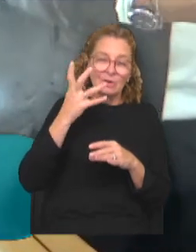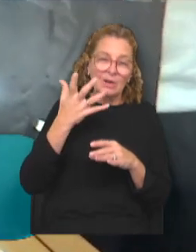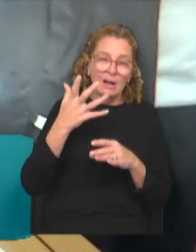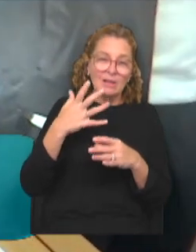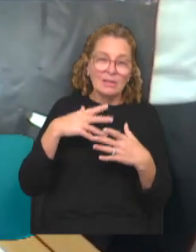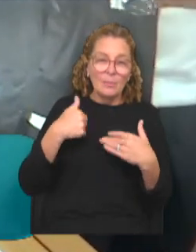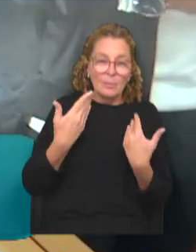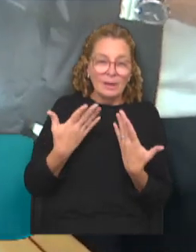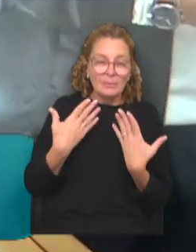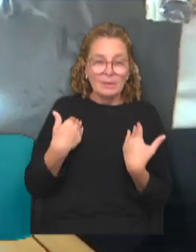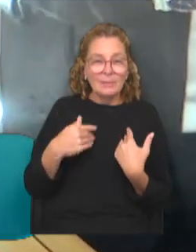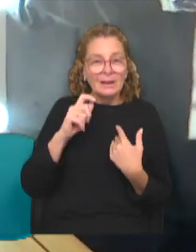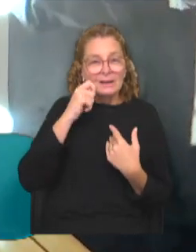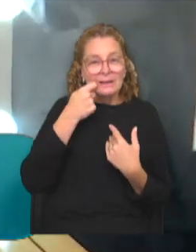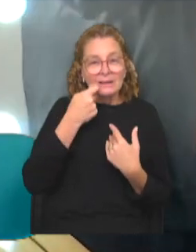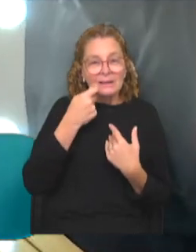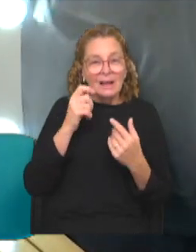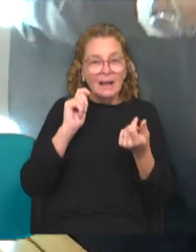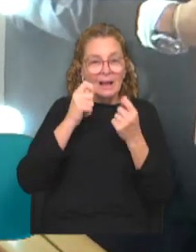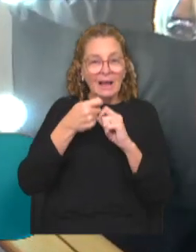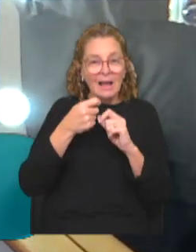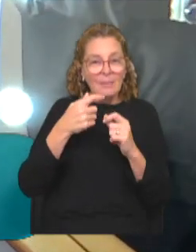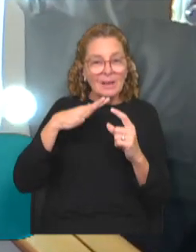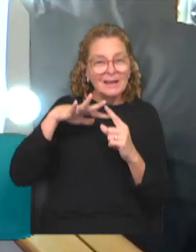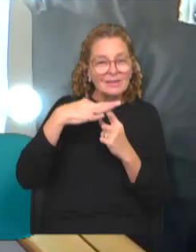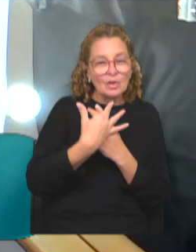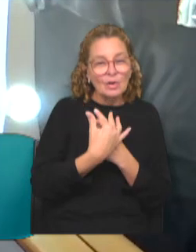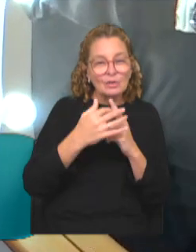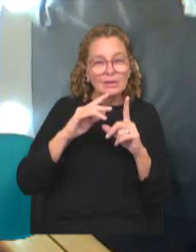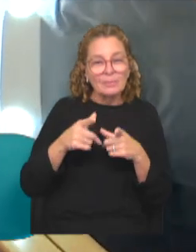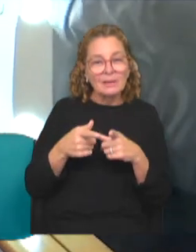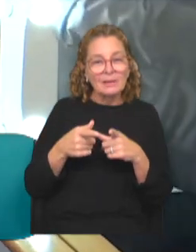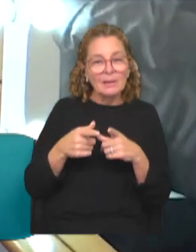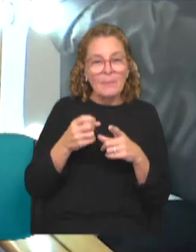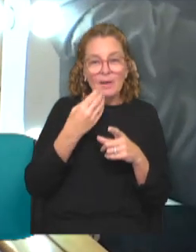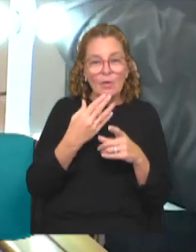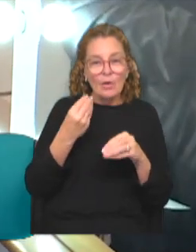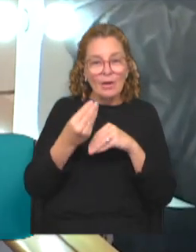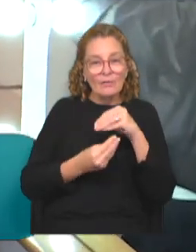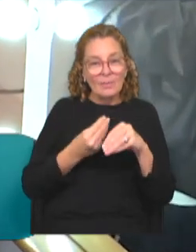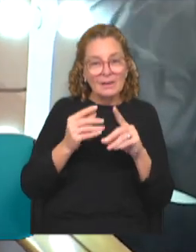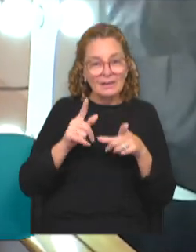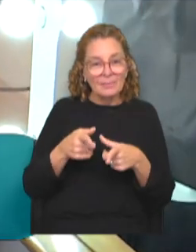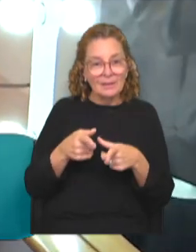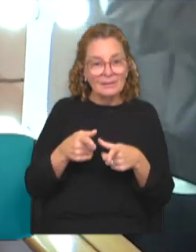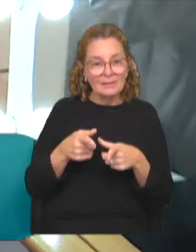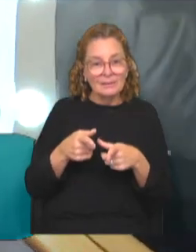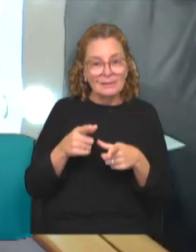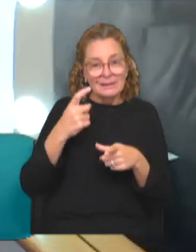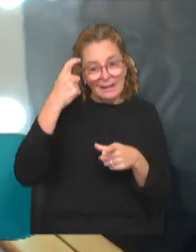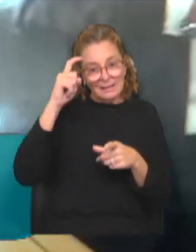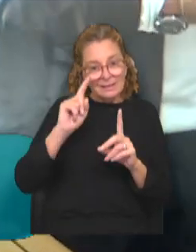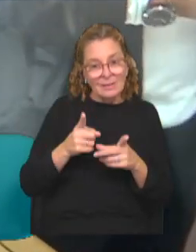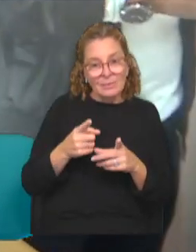la atiende, la deja más linda, cambia el humor, cambia el entorno en realidad, tratan mejor a su familia también. Y la idea era